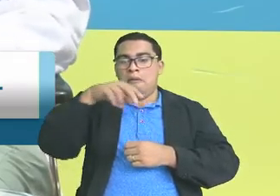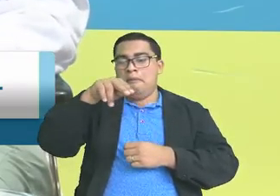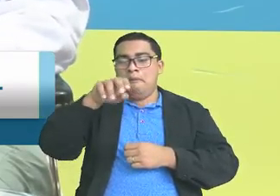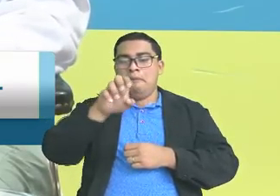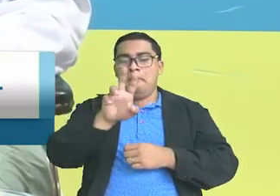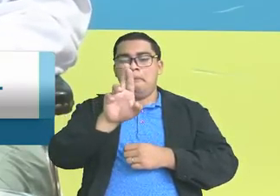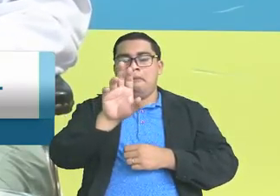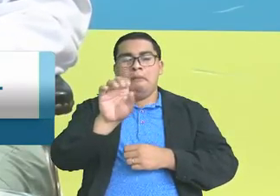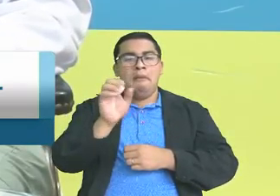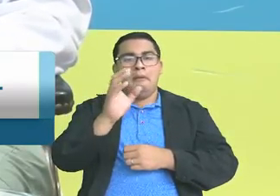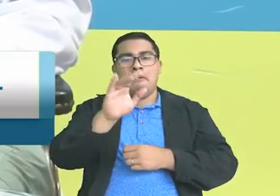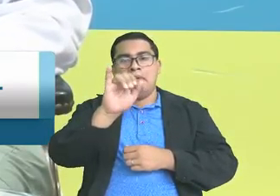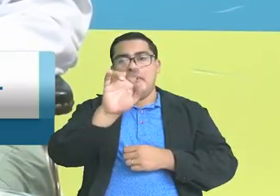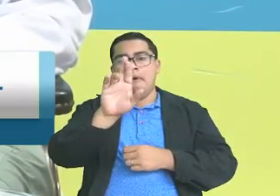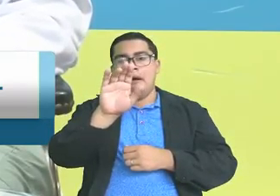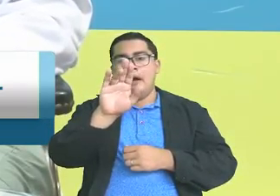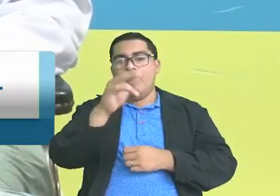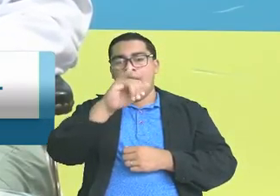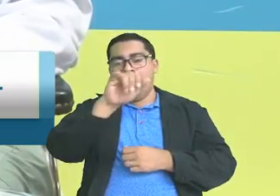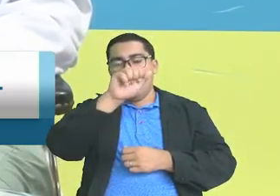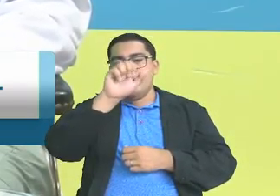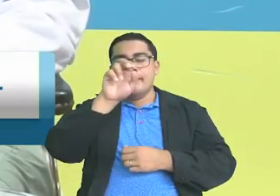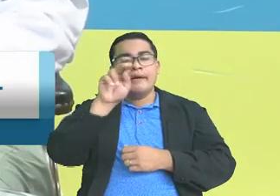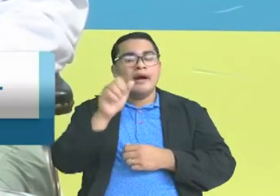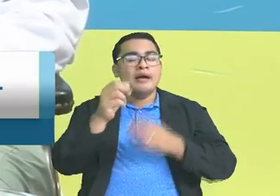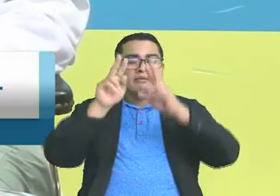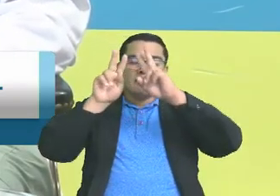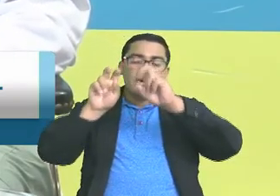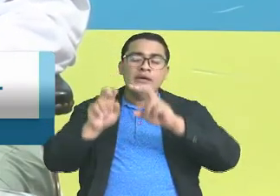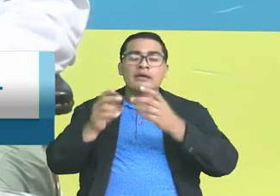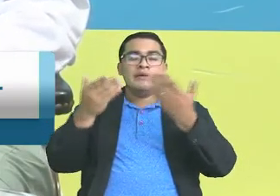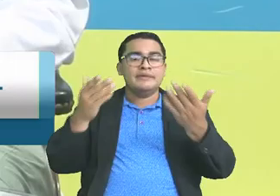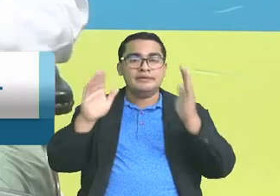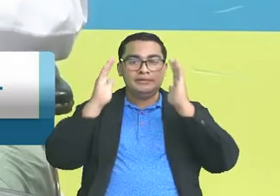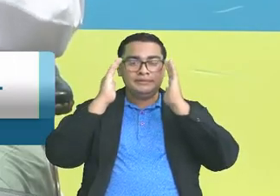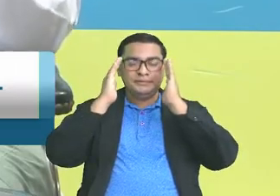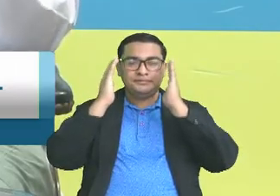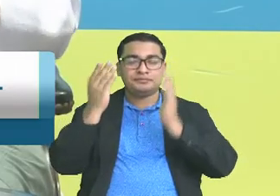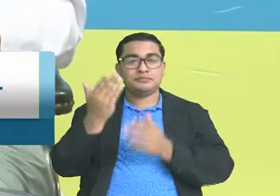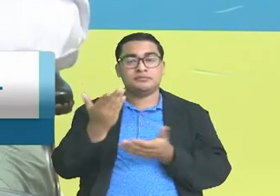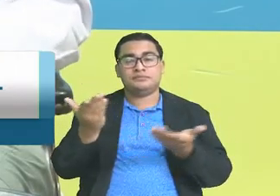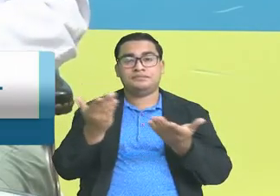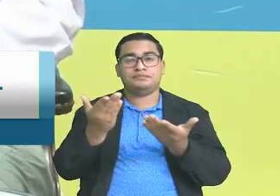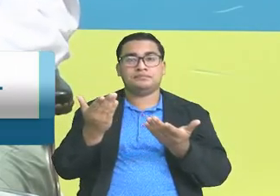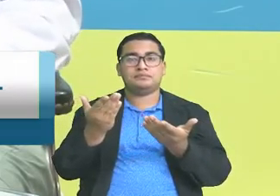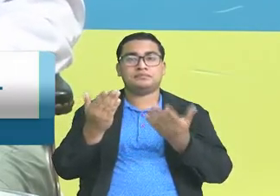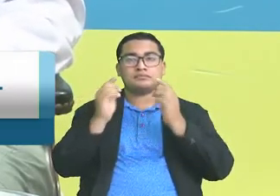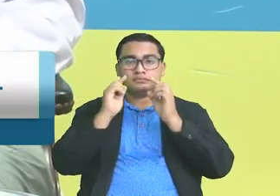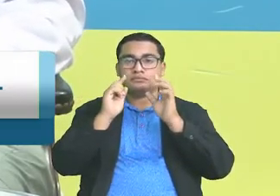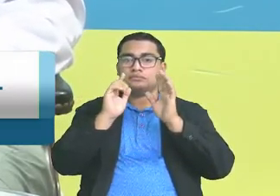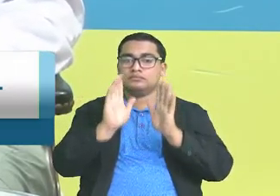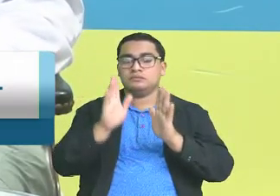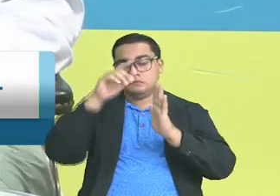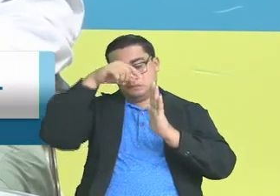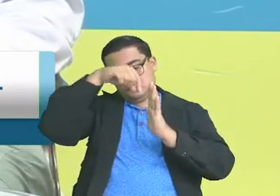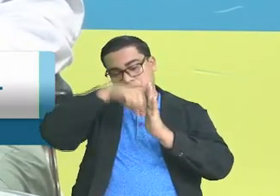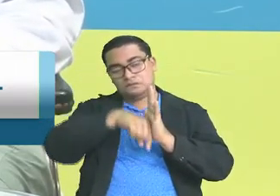pero hemos revisado esta parte y sabemos pues que el pronóstico de intentar drenar un hematoma